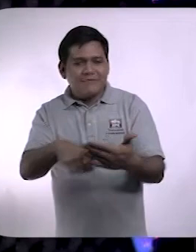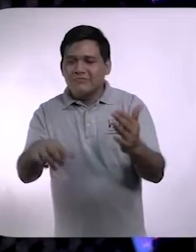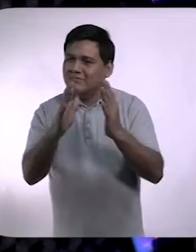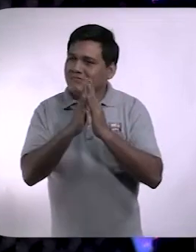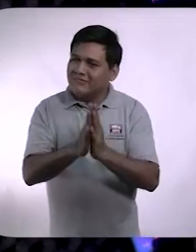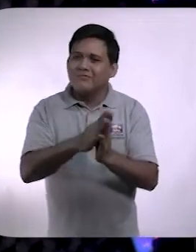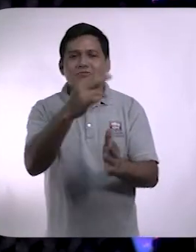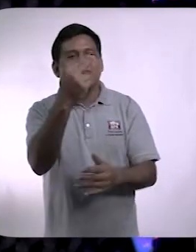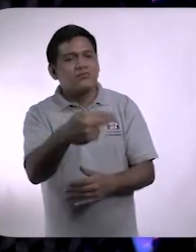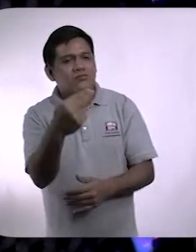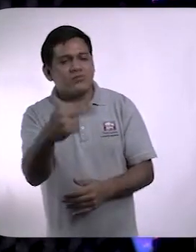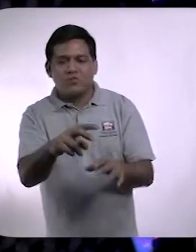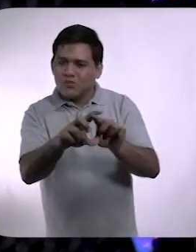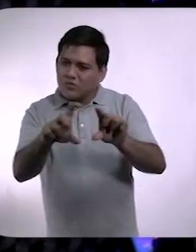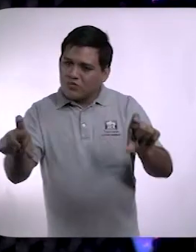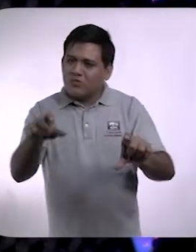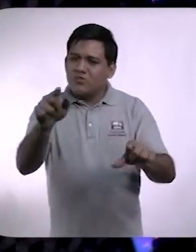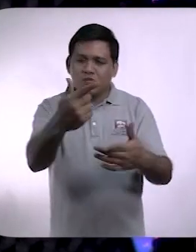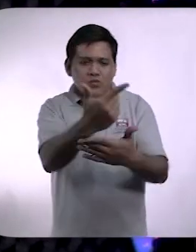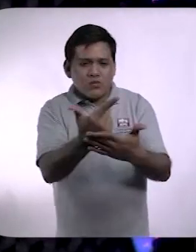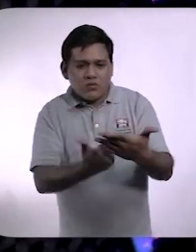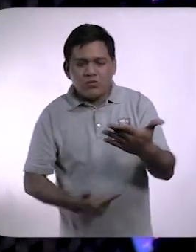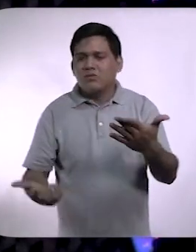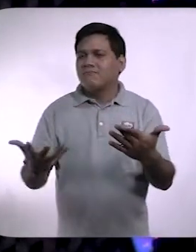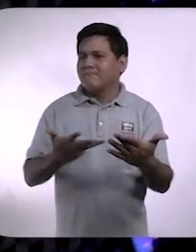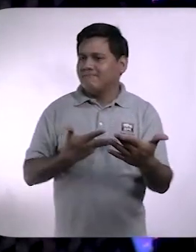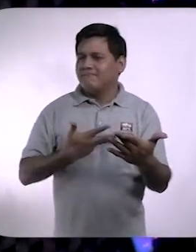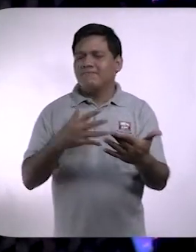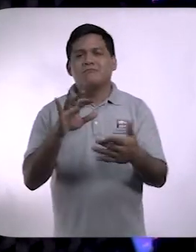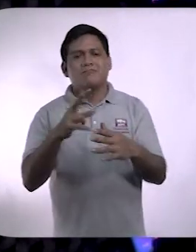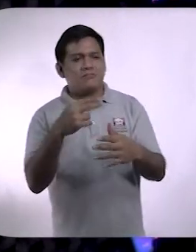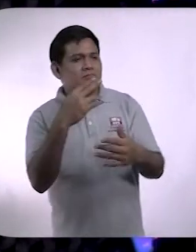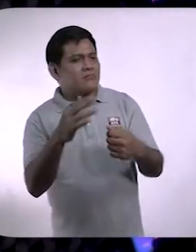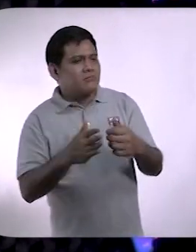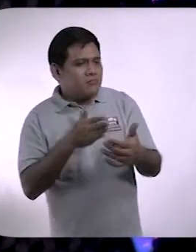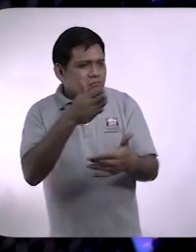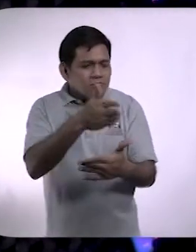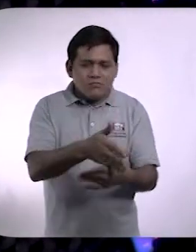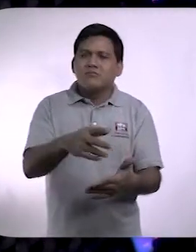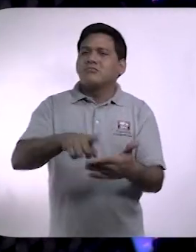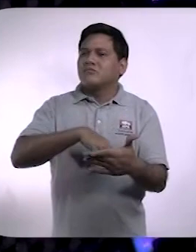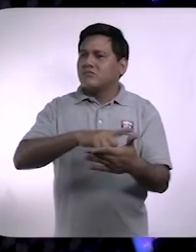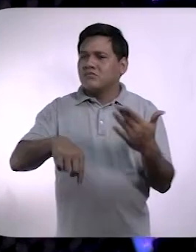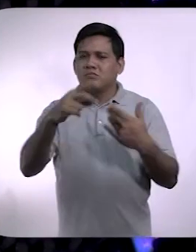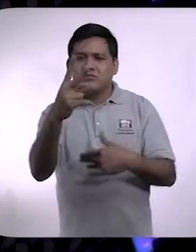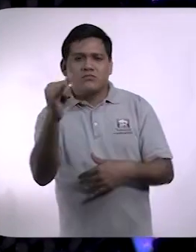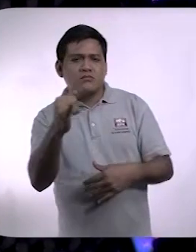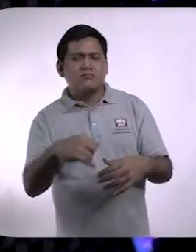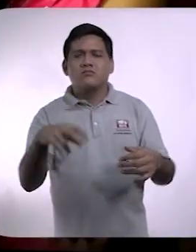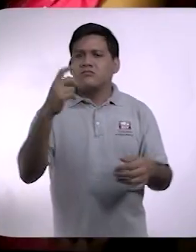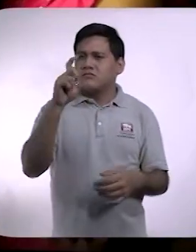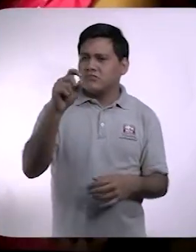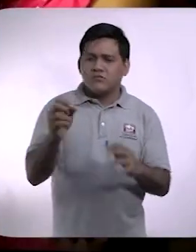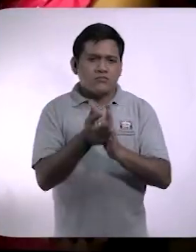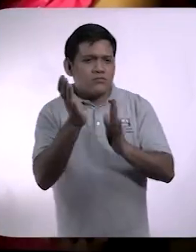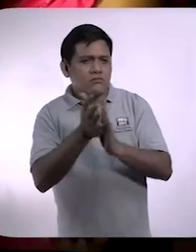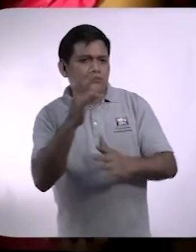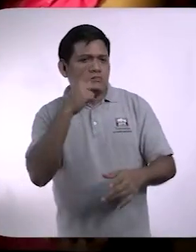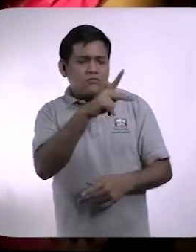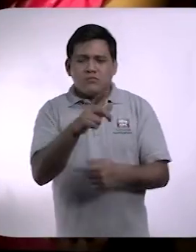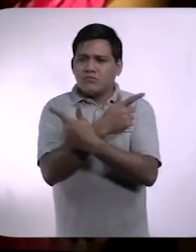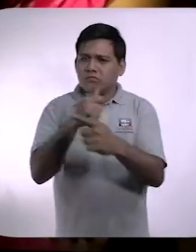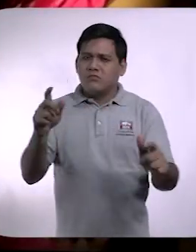nombre y apellido desde el momento que se encuentran en la lista nominal. Salgan a votar este 2 de junio. Y esto fue Democracia en 20, diálogos que